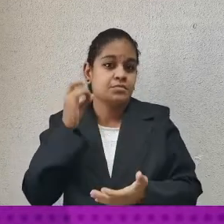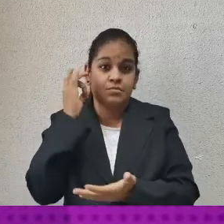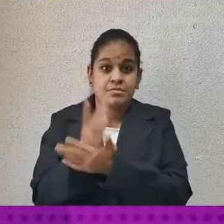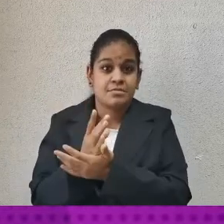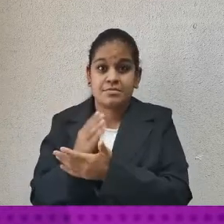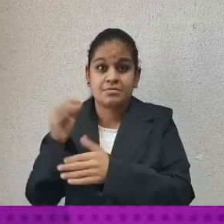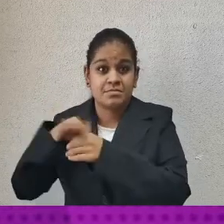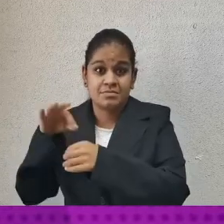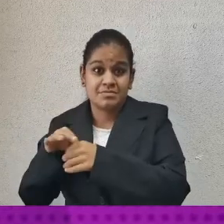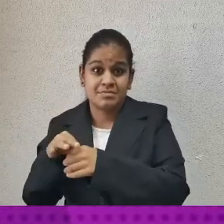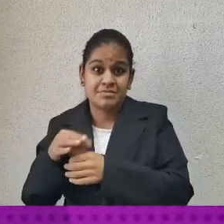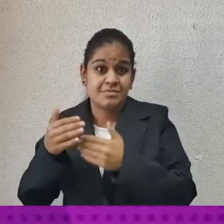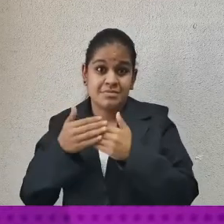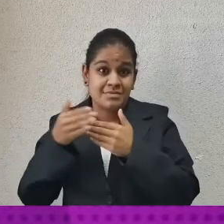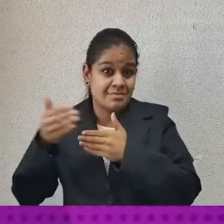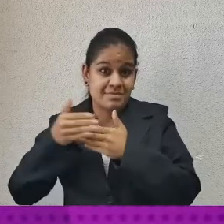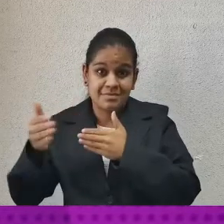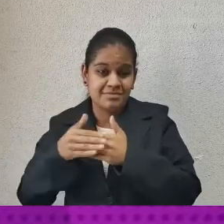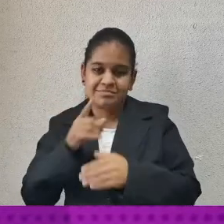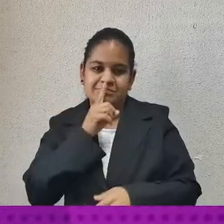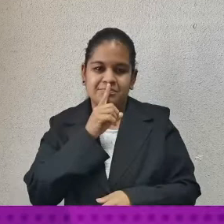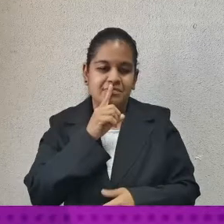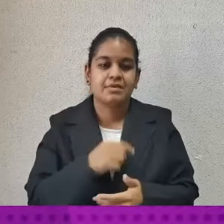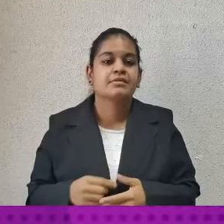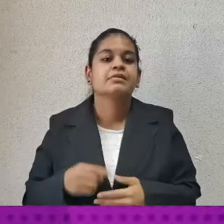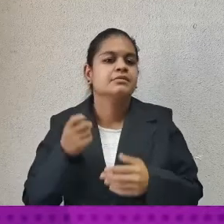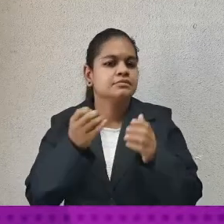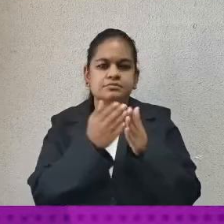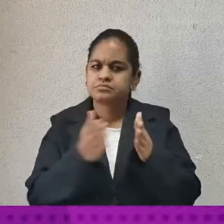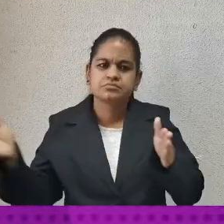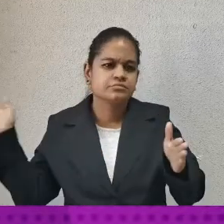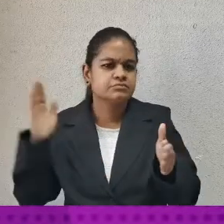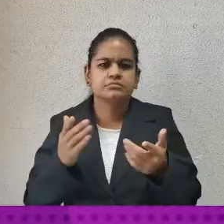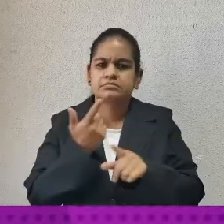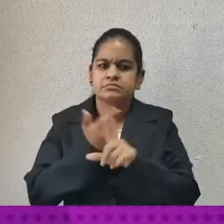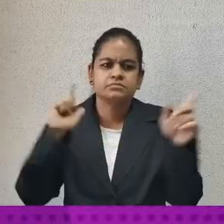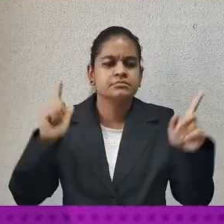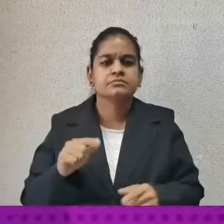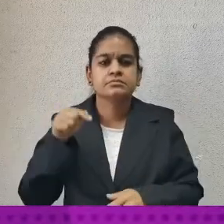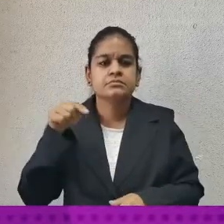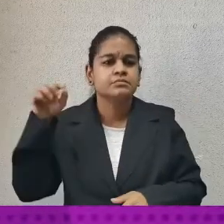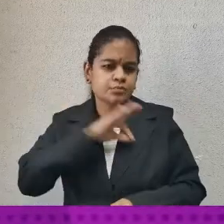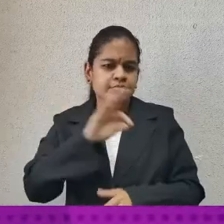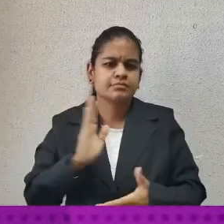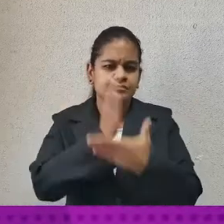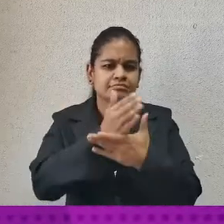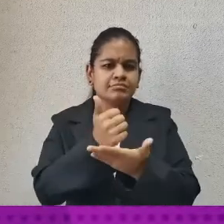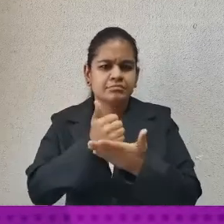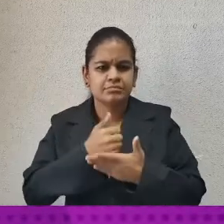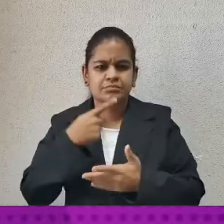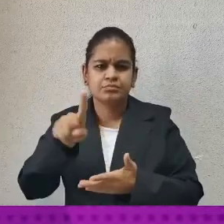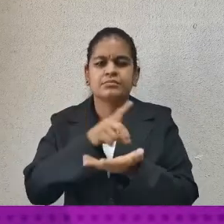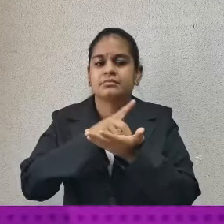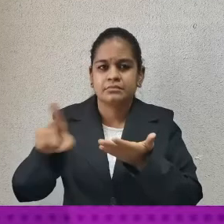tiempos electorales, sino también en los tiempos no electorales, donde el ejercicio de los derechos políticos de los ciudadanos se sigue